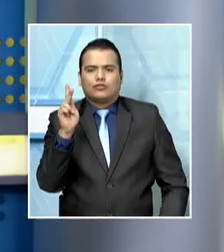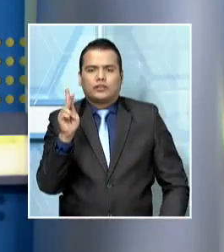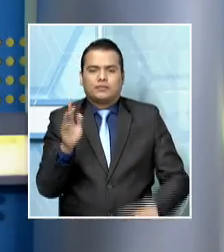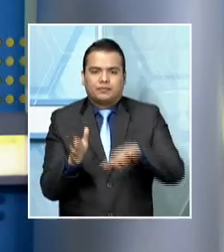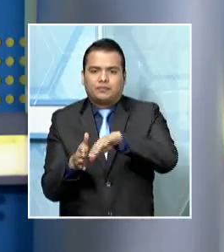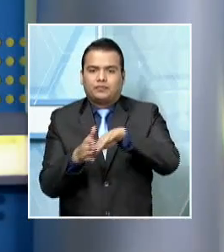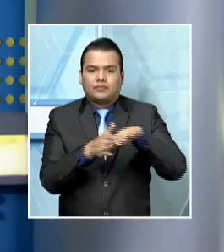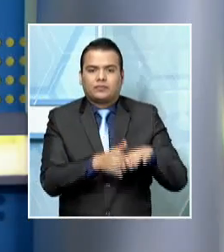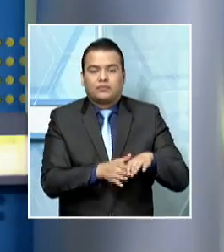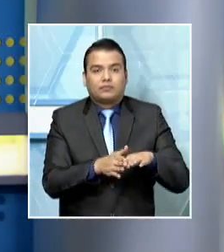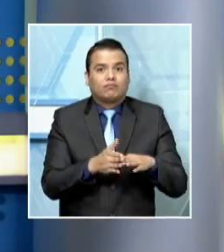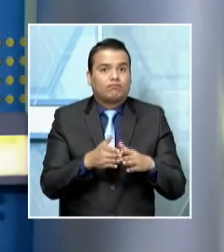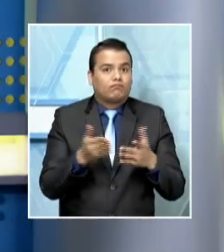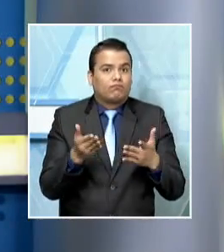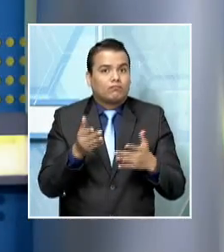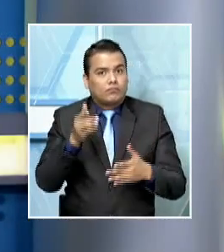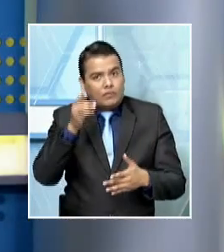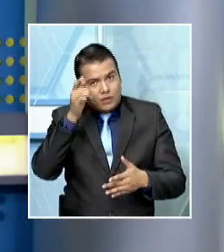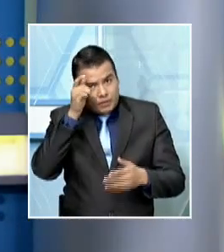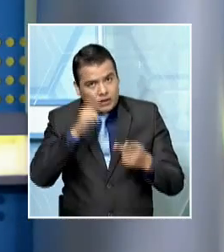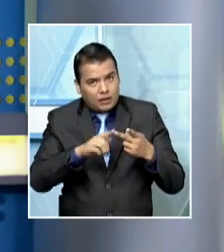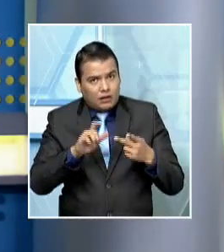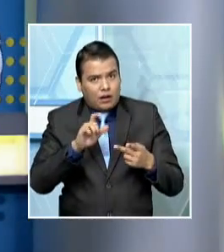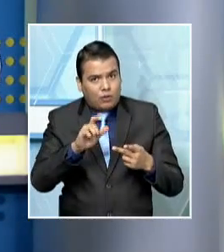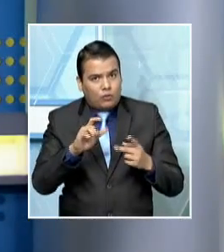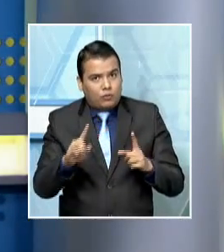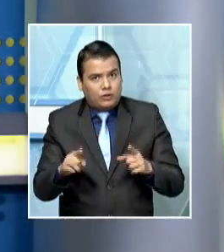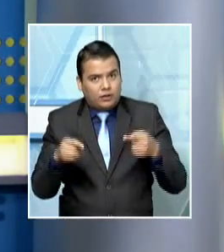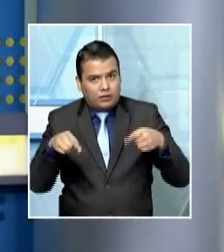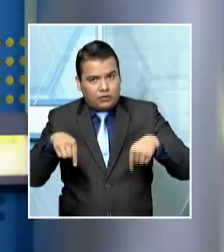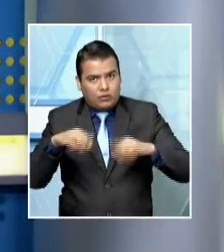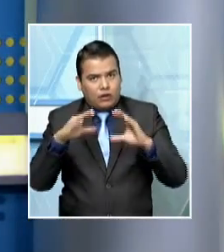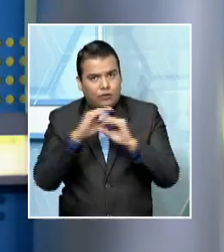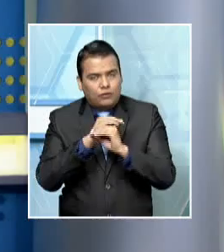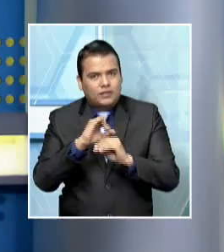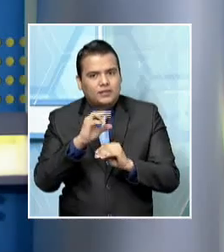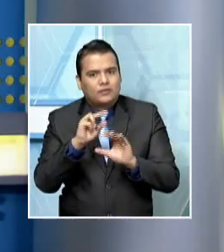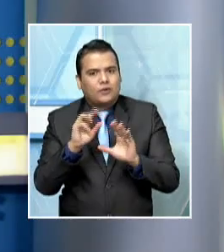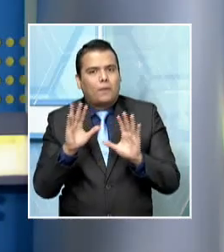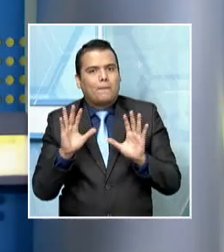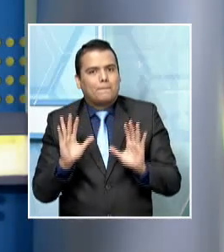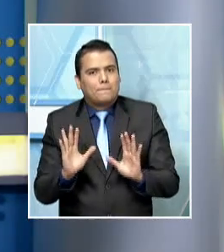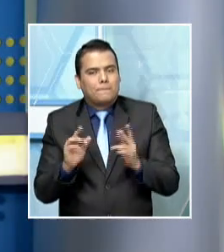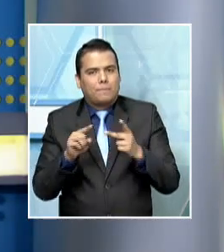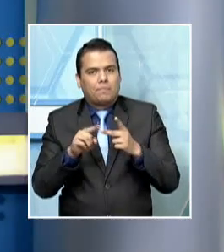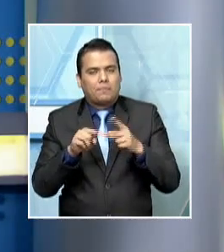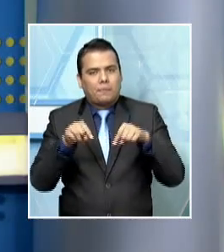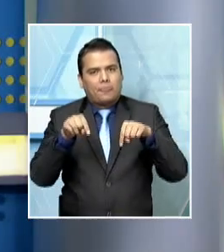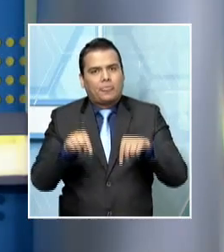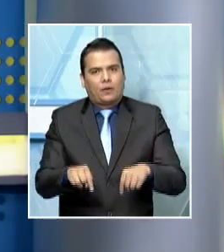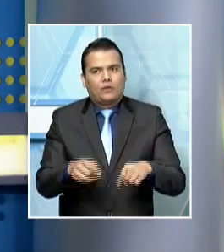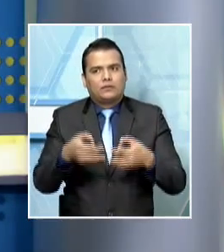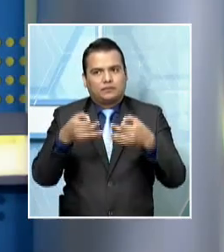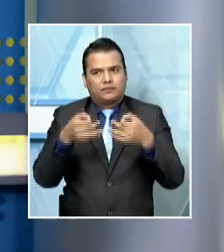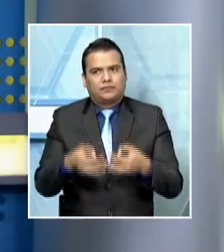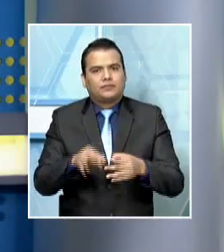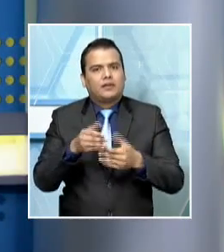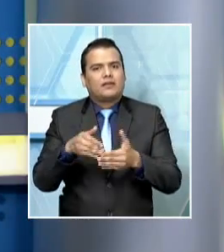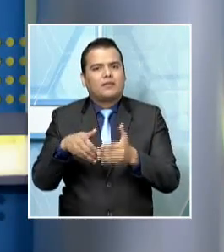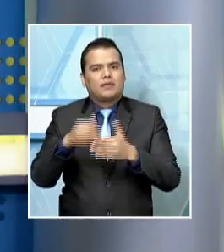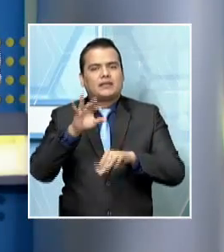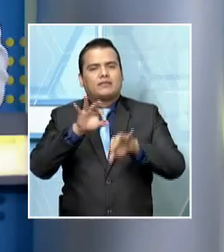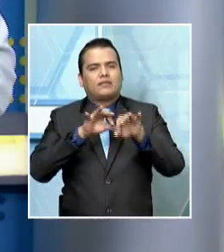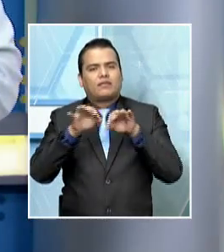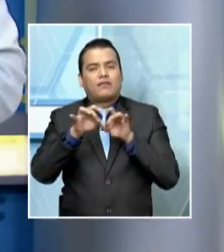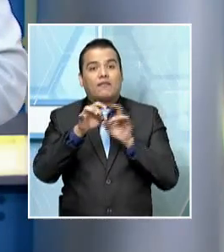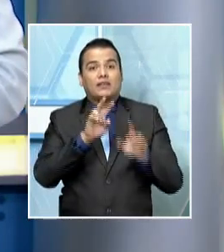A esta hora aún no se sabe si el juego Cúcuta América se jugará esta noche. Y esta tarde comienza la tercera fecha de las eliminatorias Qatar 2022. En